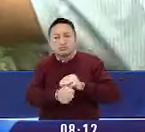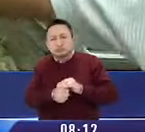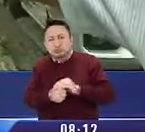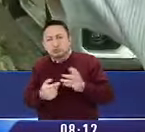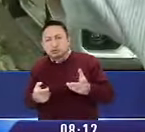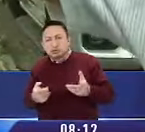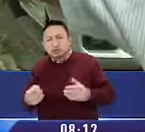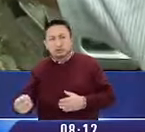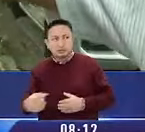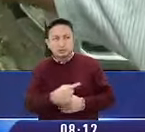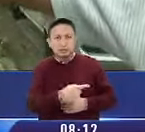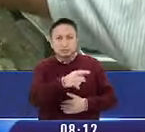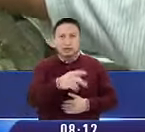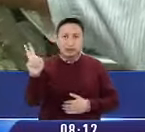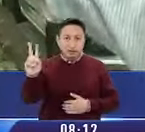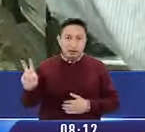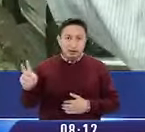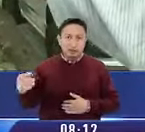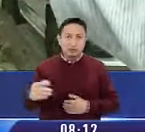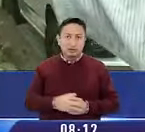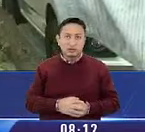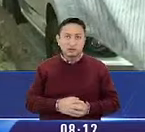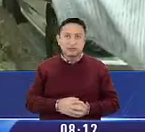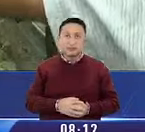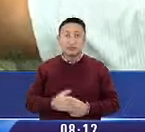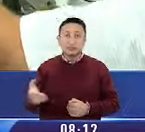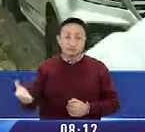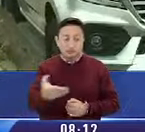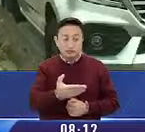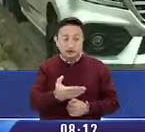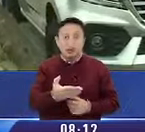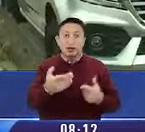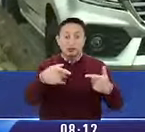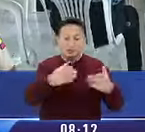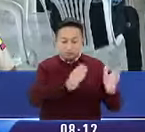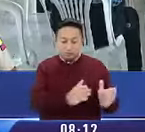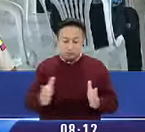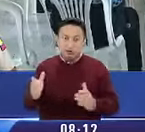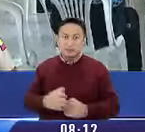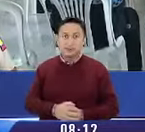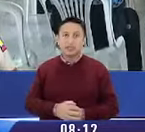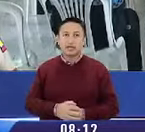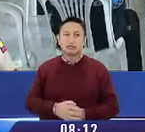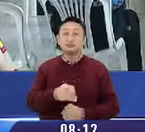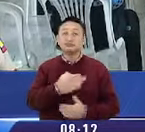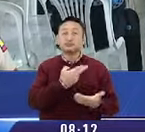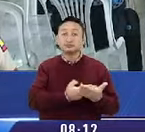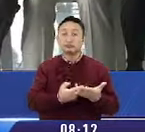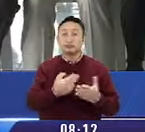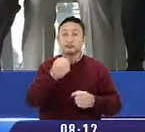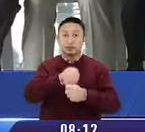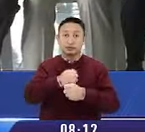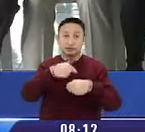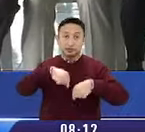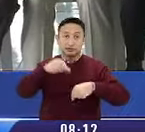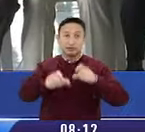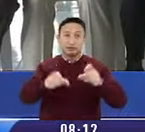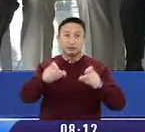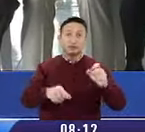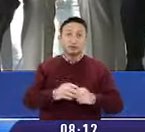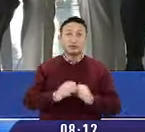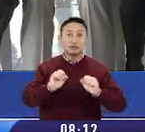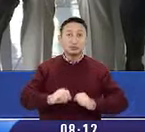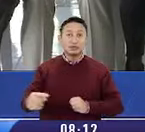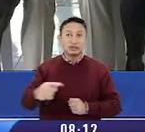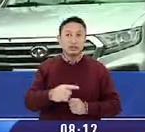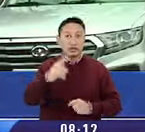señores. Más son los señores venezolanos. Yo no les pido, ya le digo, pero que sea ordenado. En esta mesa de trabajo aspiran los moradores que se puedan definir